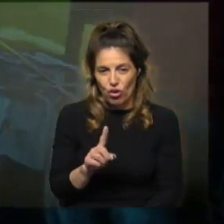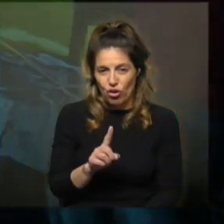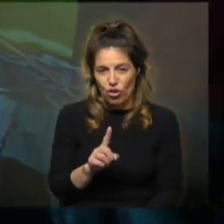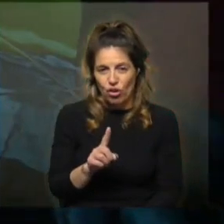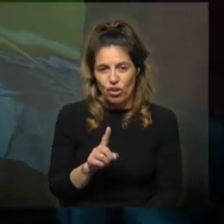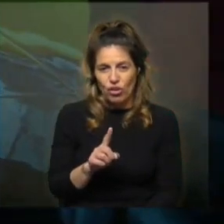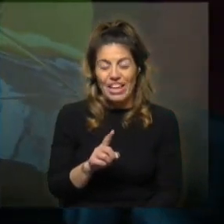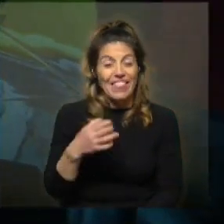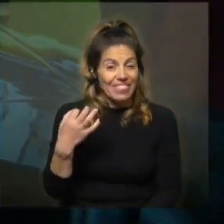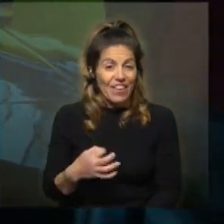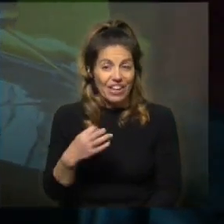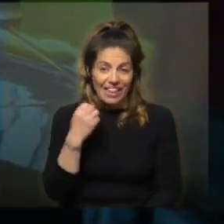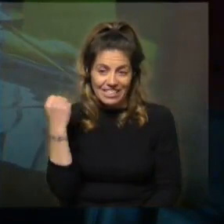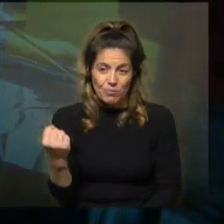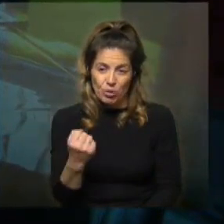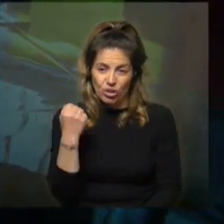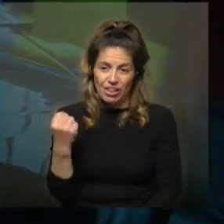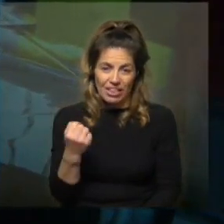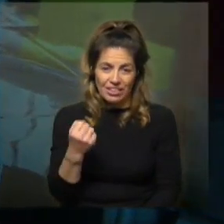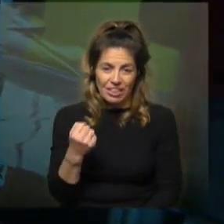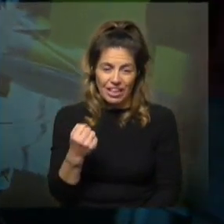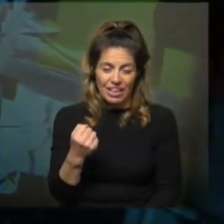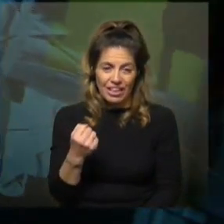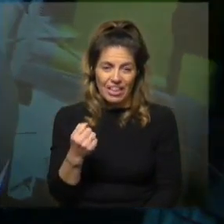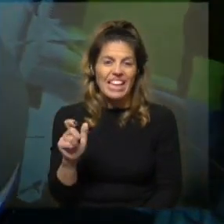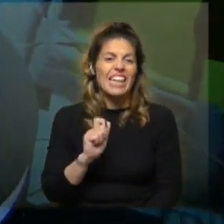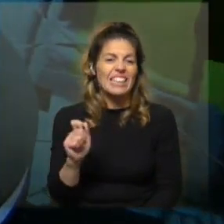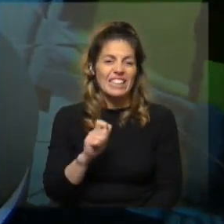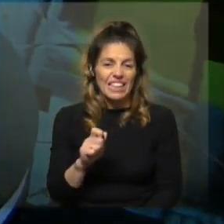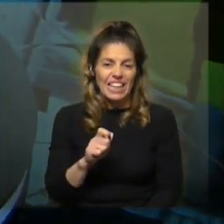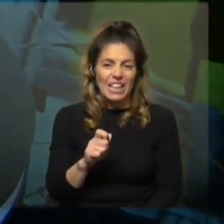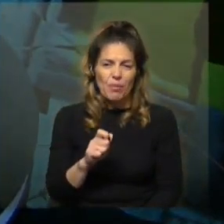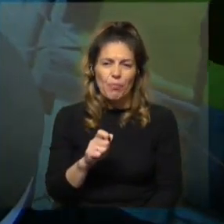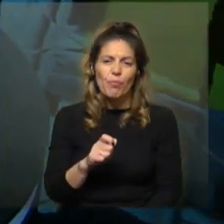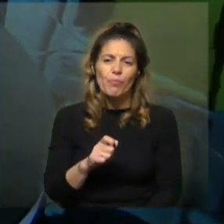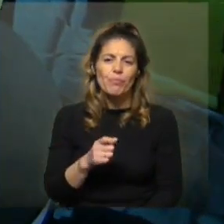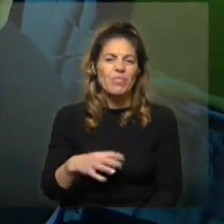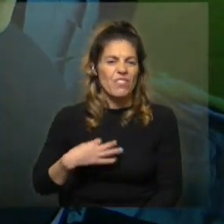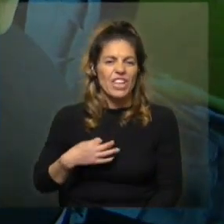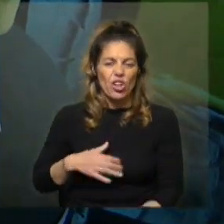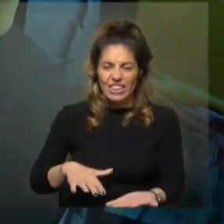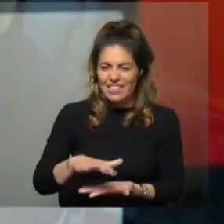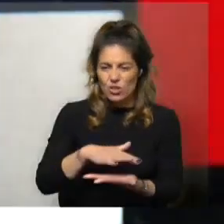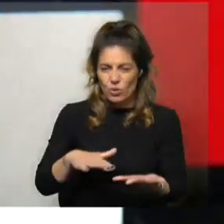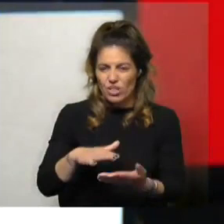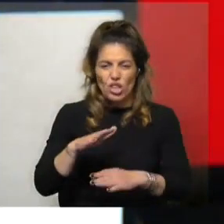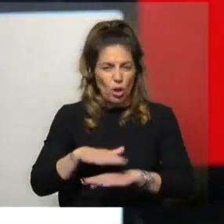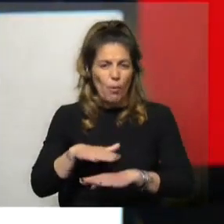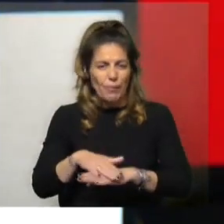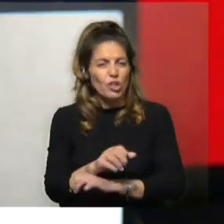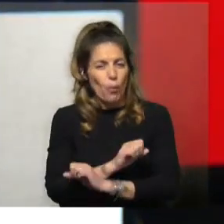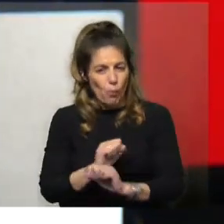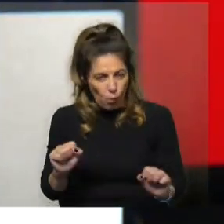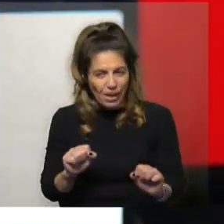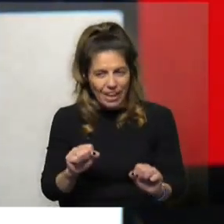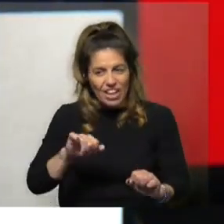que realmente es importante que aquellos que que bueno pasaron por estos distintos momentos puedan este ya que